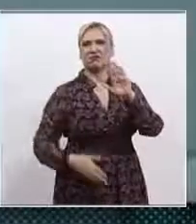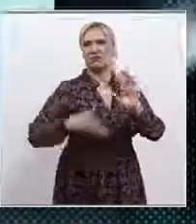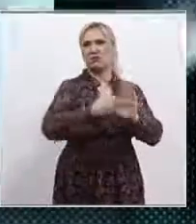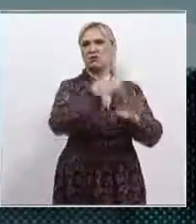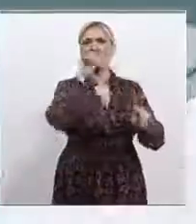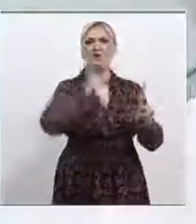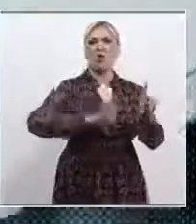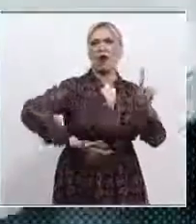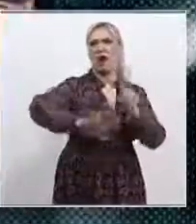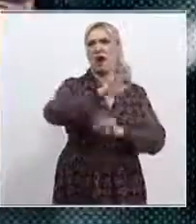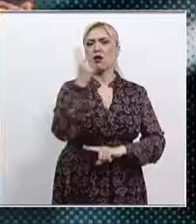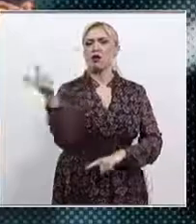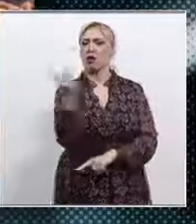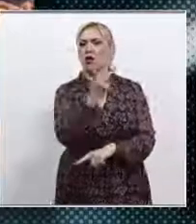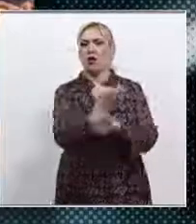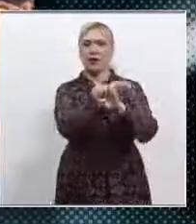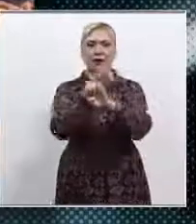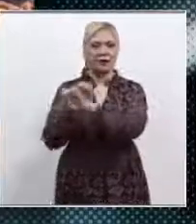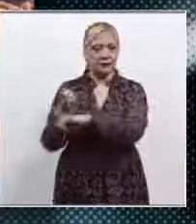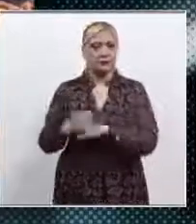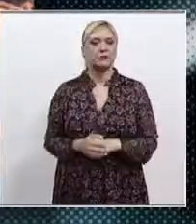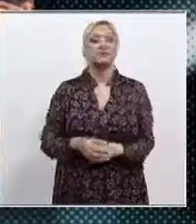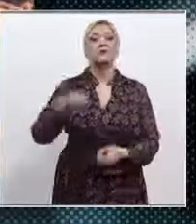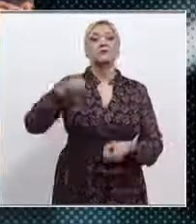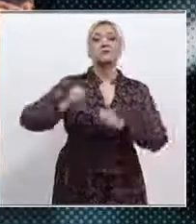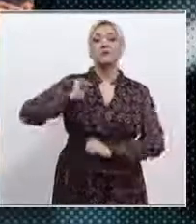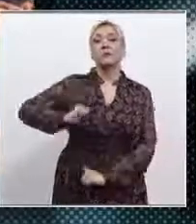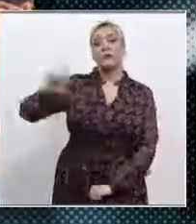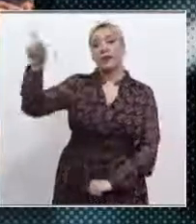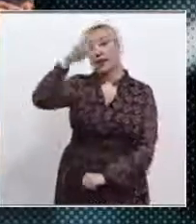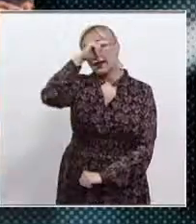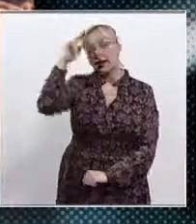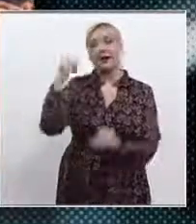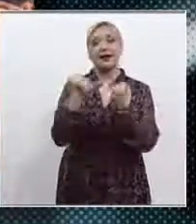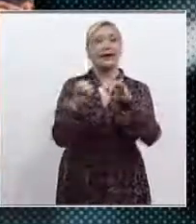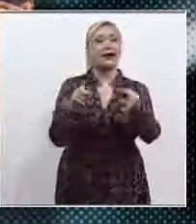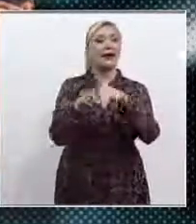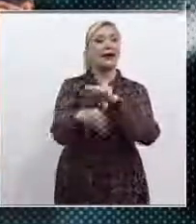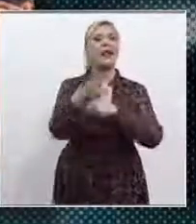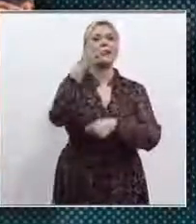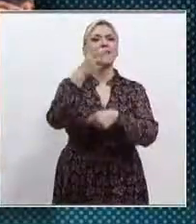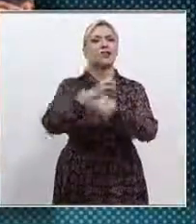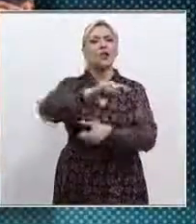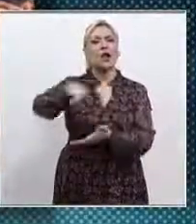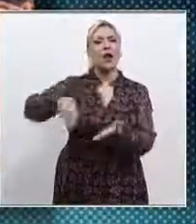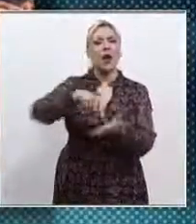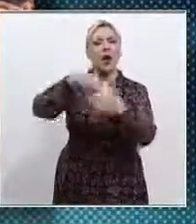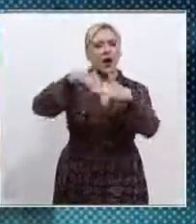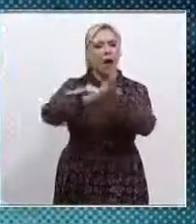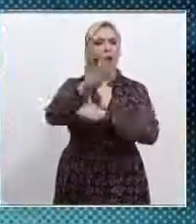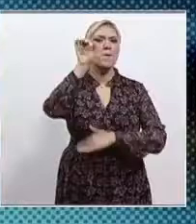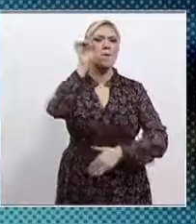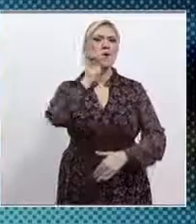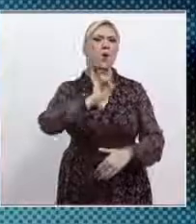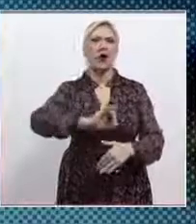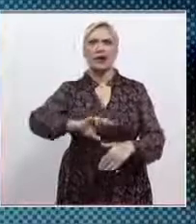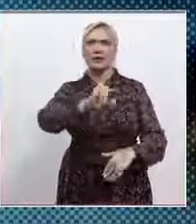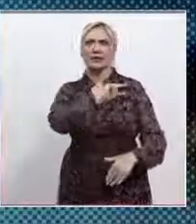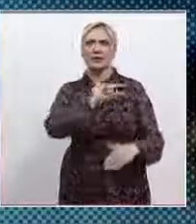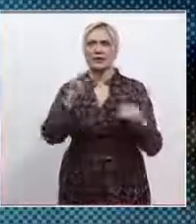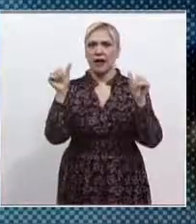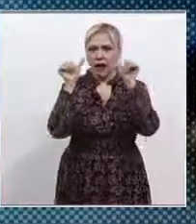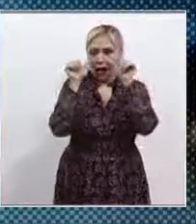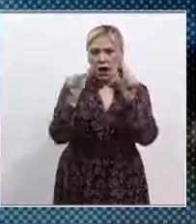entidades. El Poder Judicial de Nayarit inauguró el tercer Centro de Justicia de la Mujer en la entidad, en el municipio